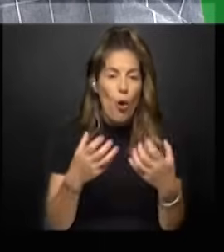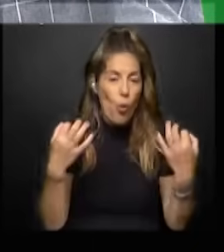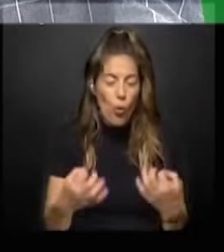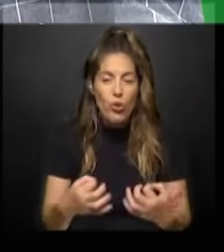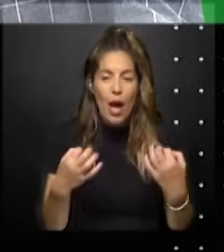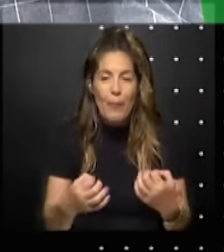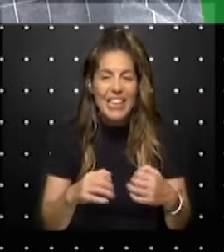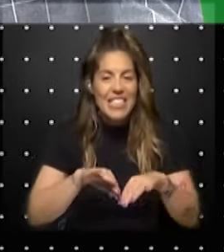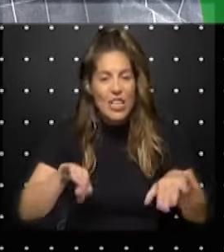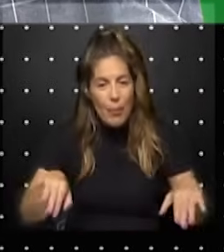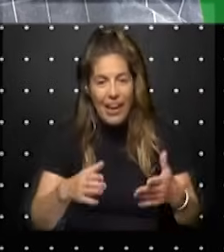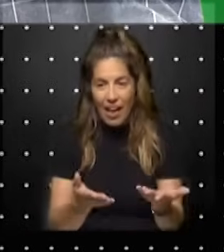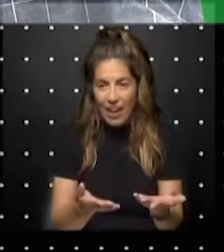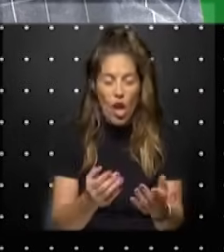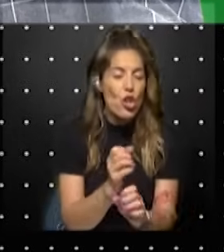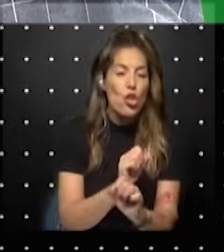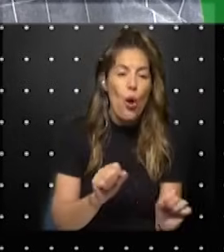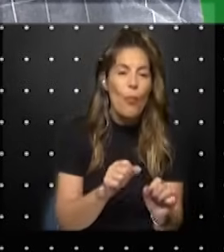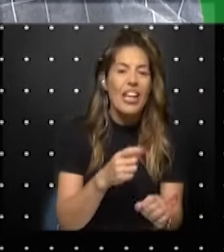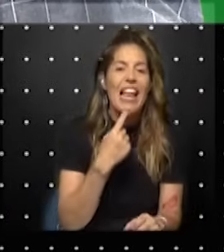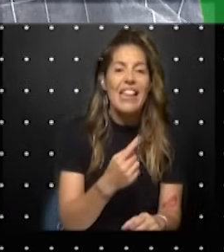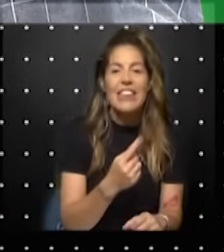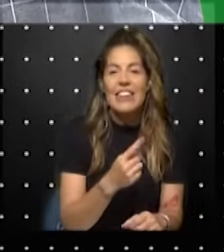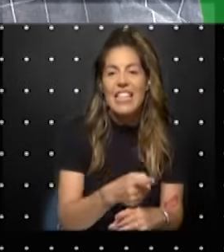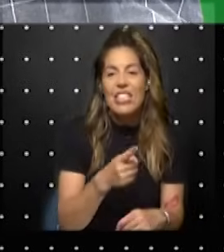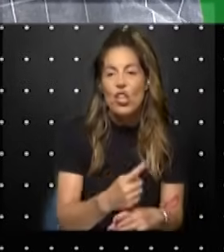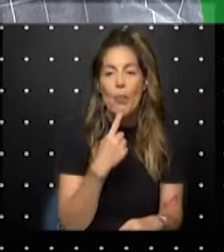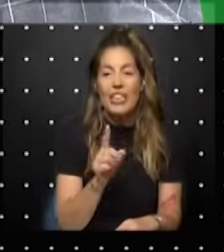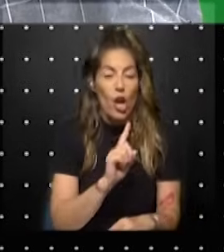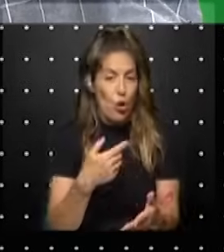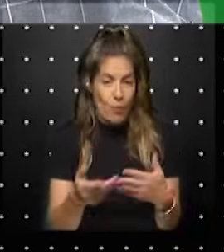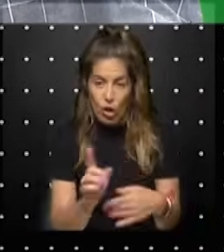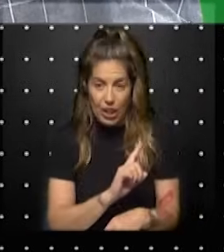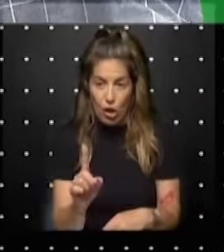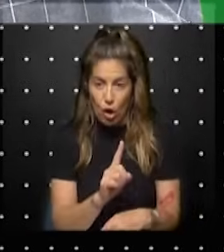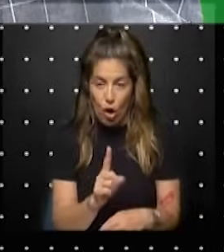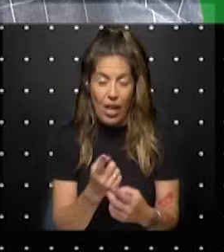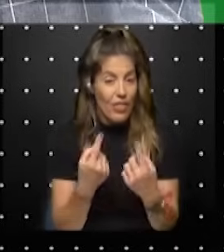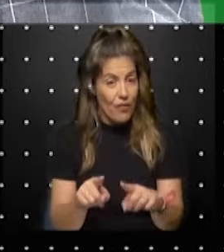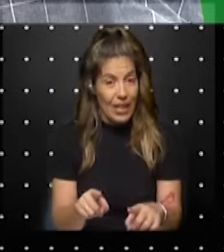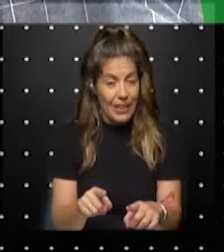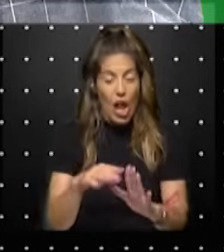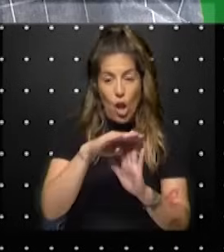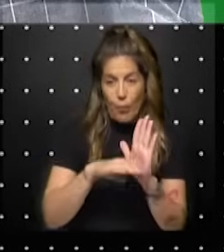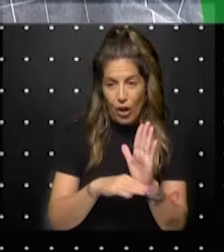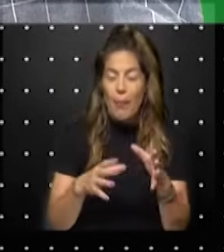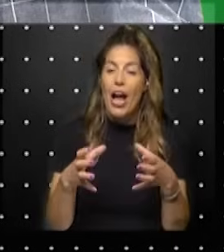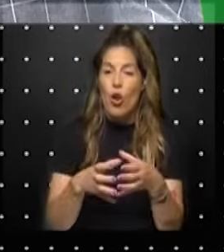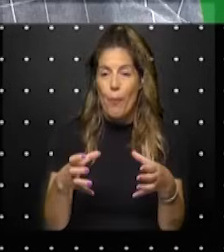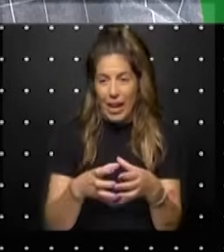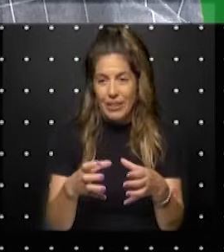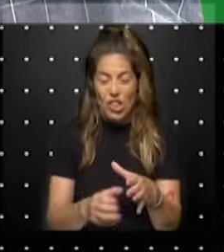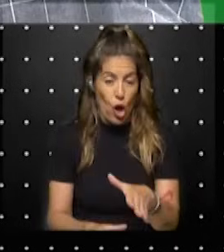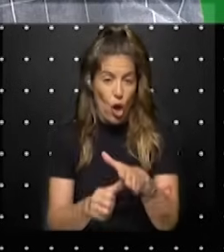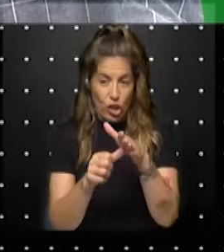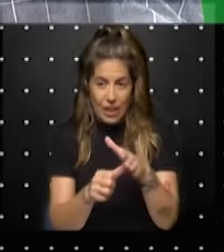justamente separar una cosa de la otra, no porque las decisiones políticas no importen, ¿eh? No es lo mismo. detrás de los programas, de los partidos, de los